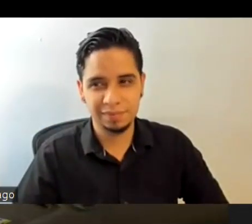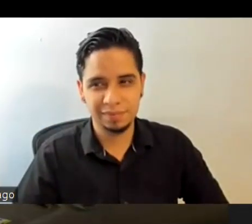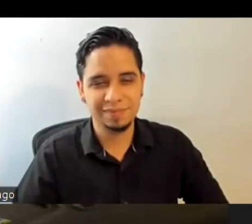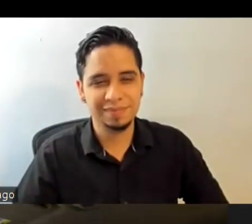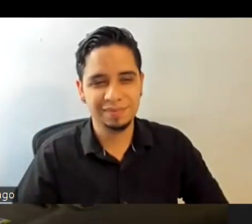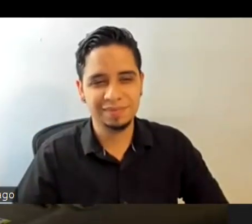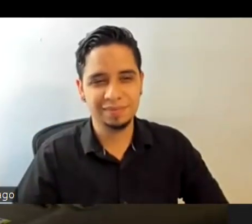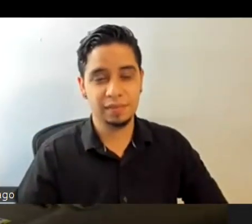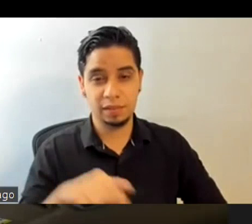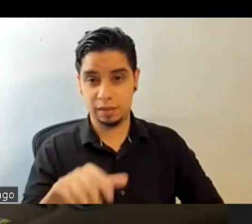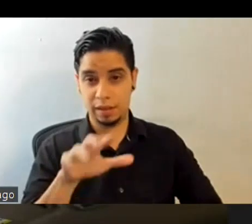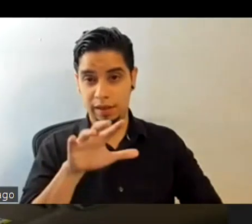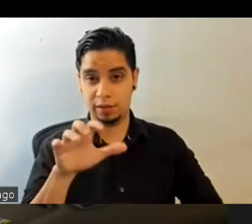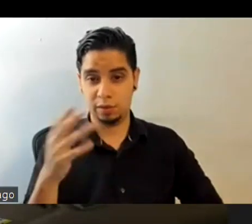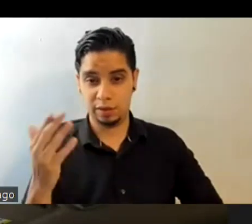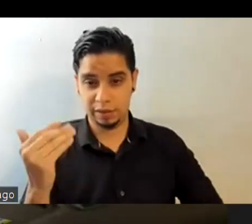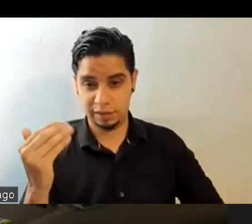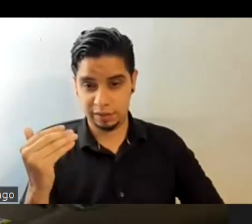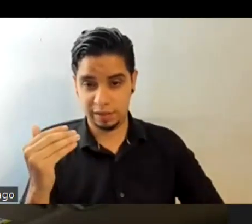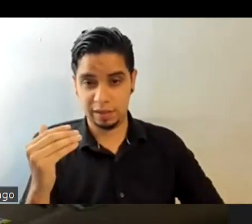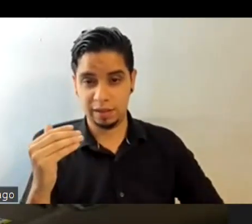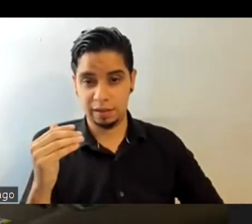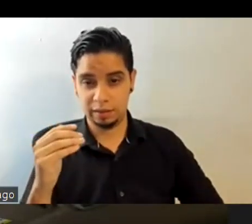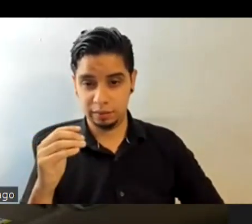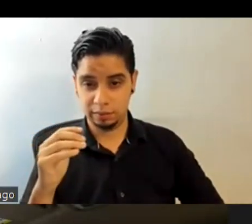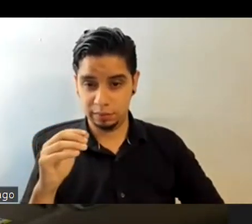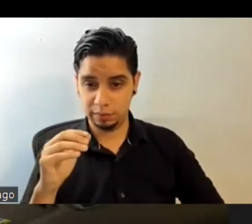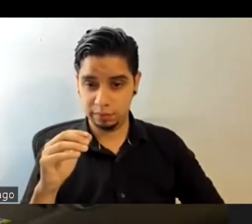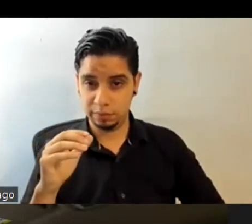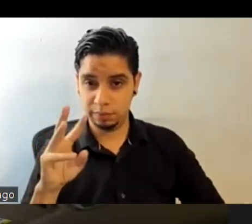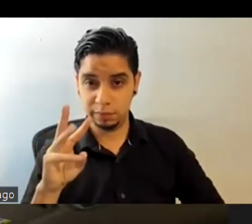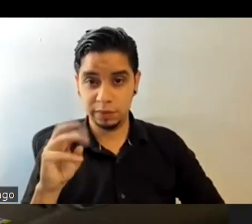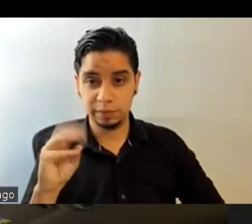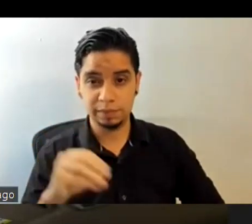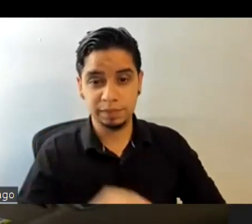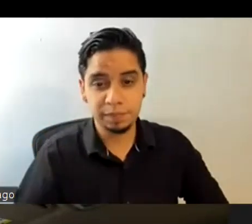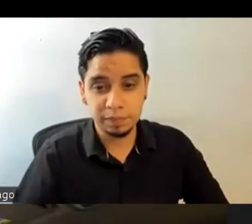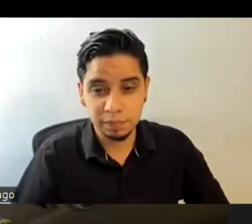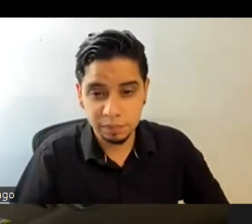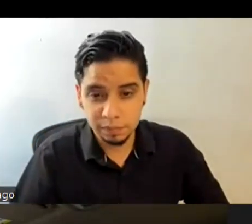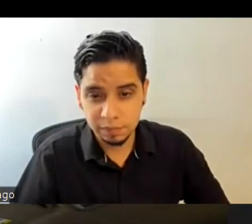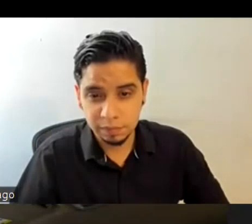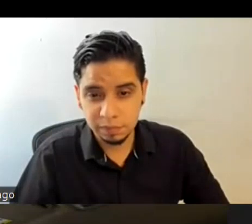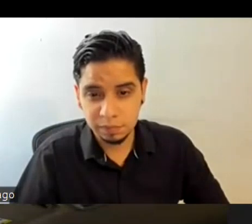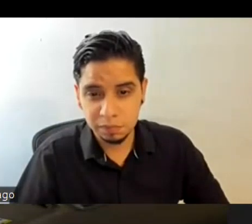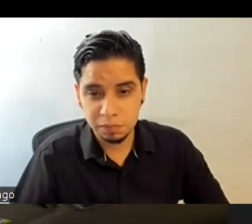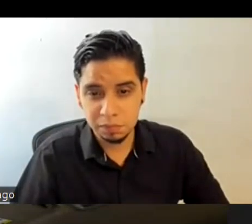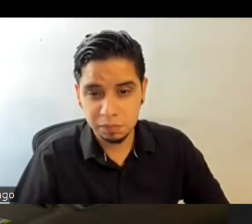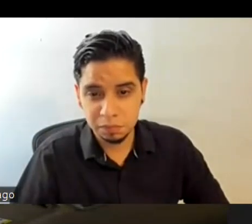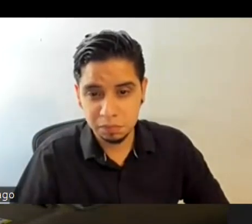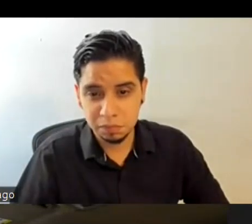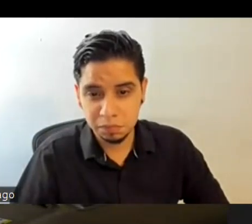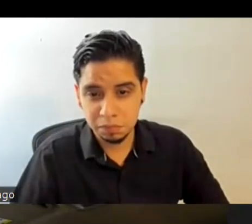Este es el número 515, Ravelo. Te tocó el programa 515. 515. Sí. Mira,